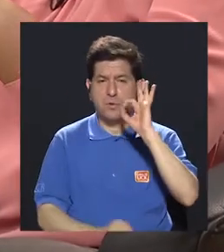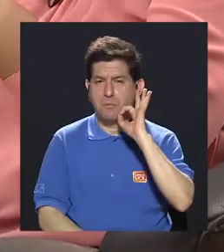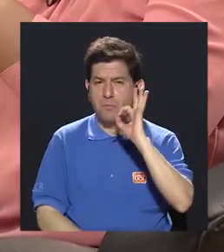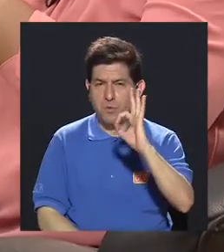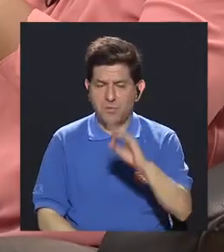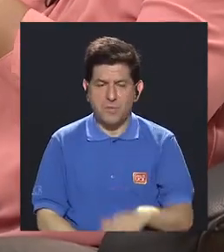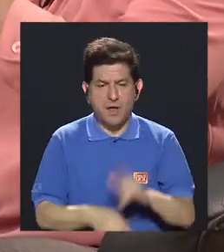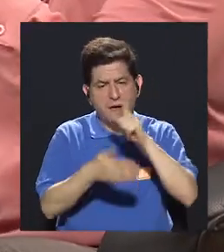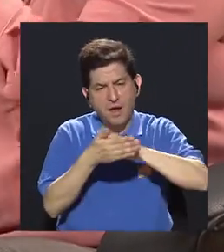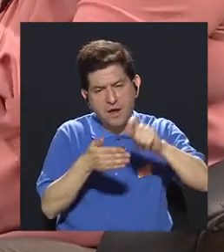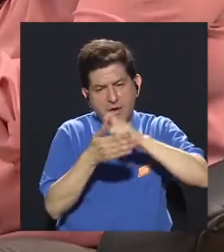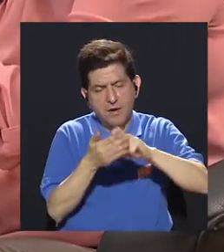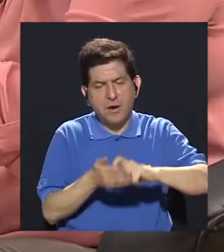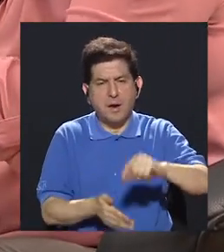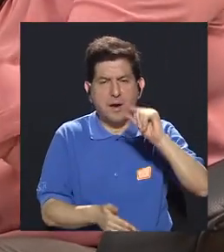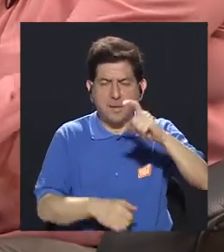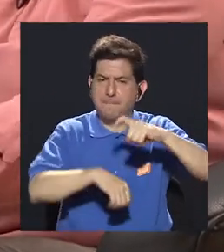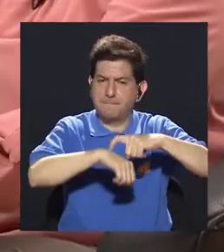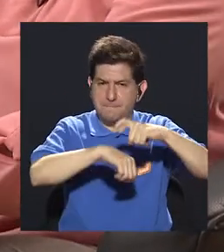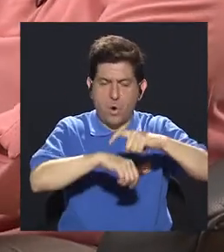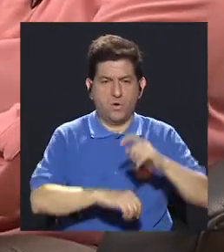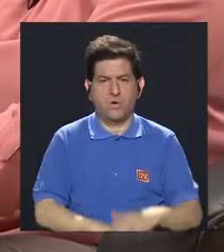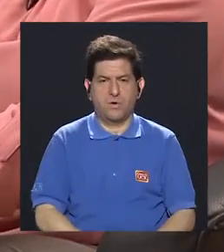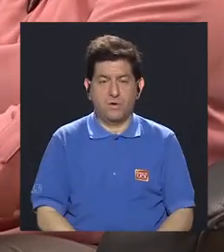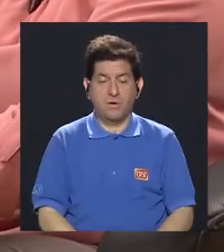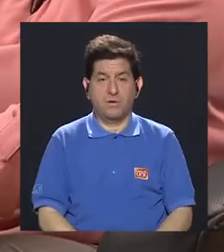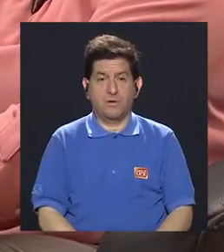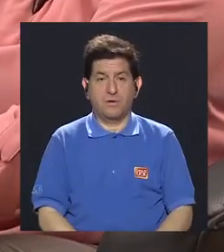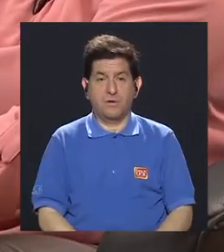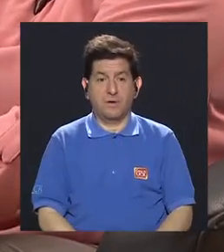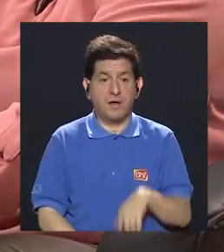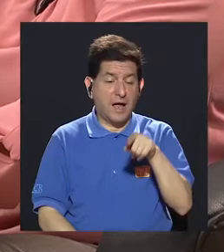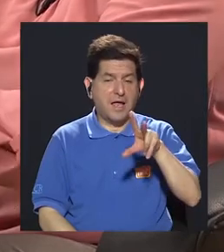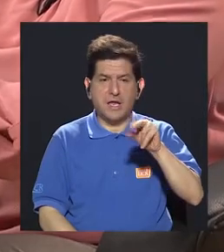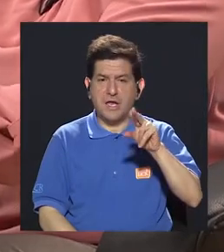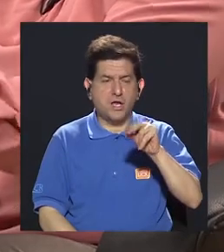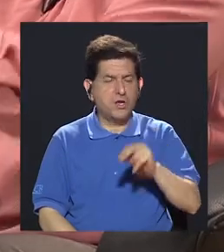seleccionados, redactados de forma breve, porque esa es otra cosa, ¿verdad?, que